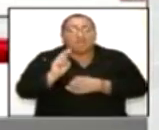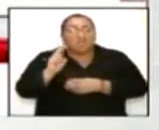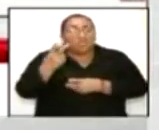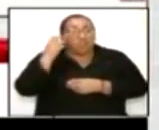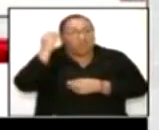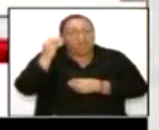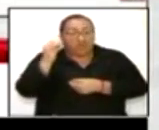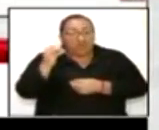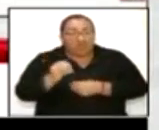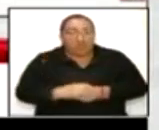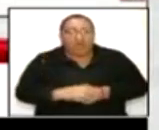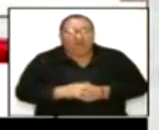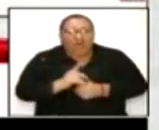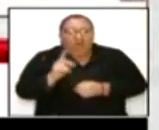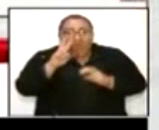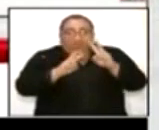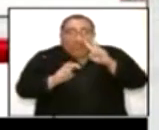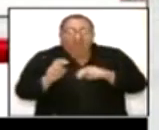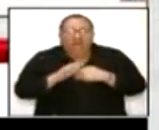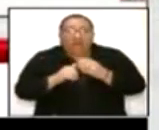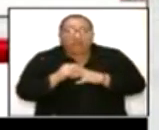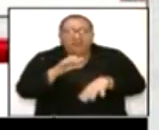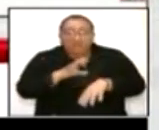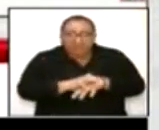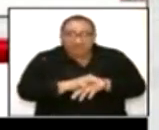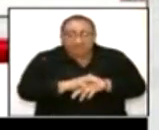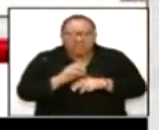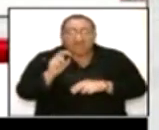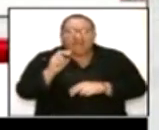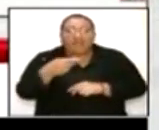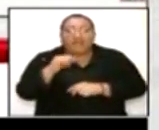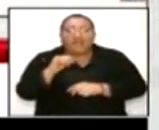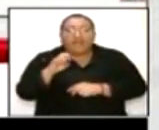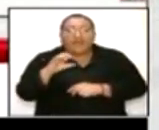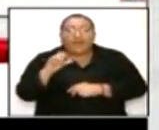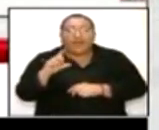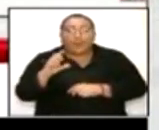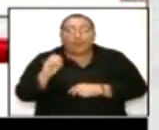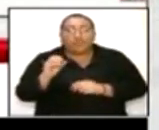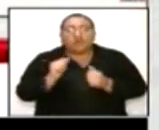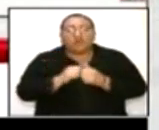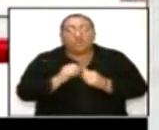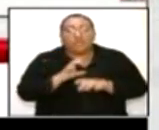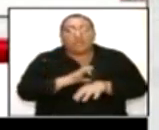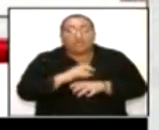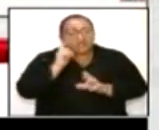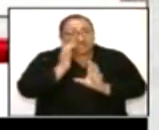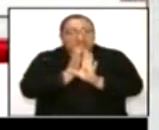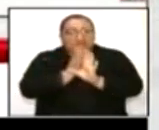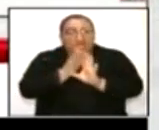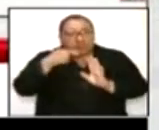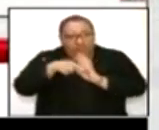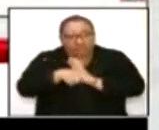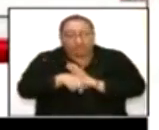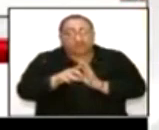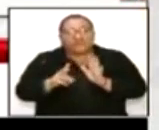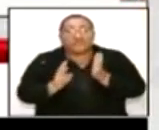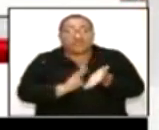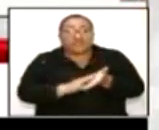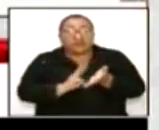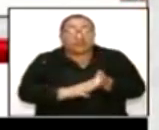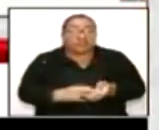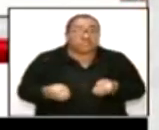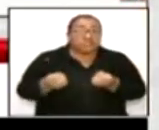opinión, es decir, una evaluación de un médico ginecólogo y de un médico psiquiatra. La Defensoría del Pueblo